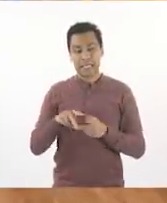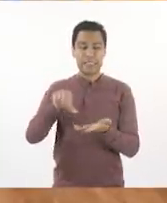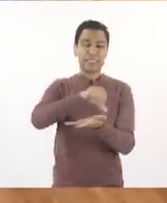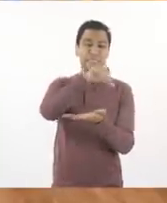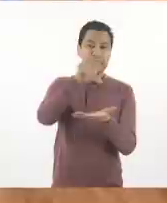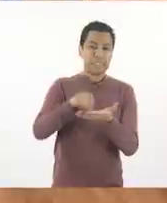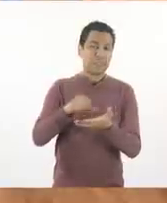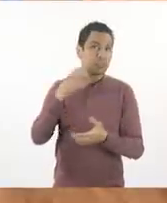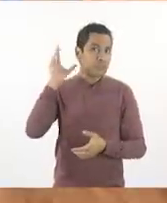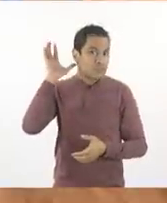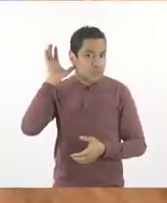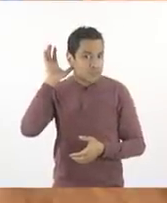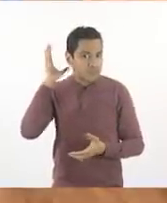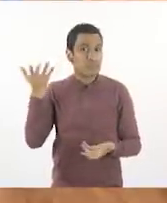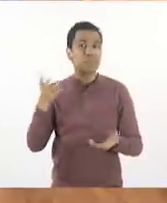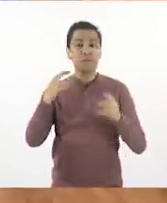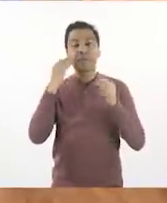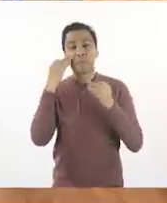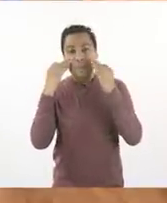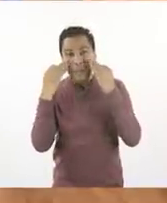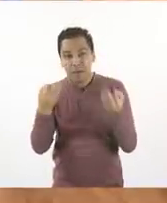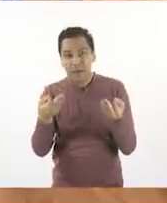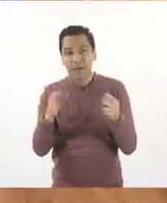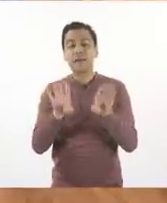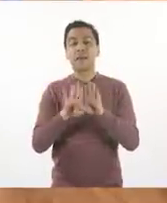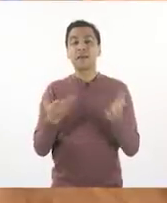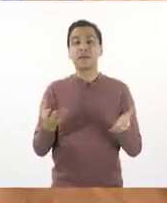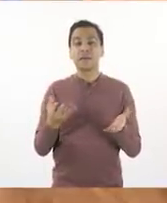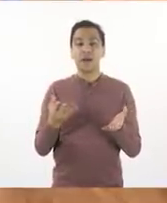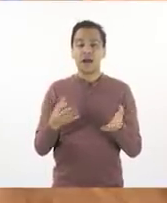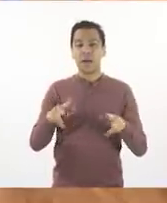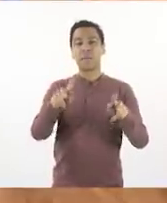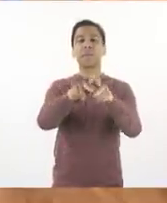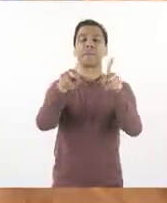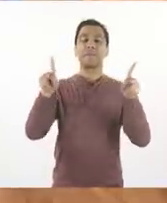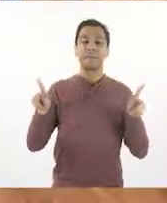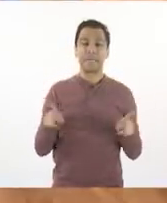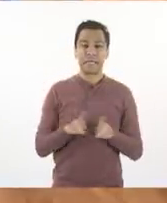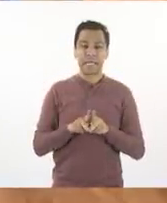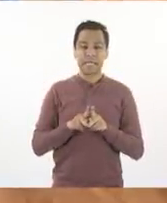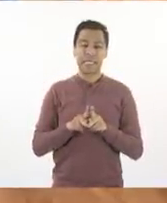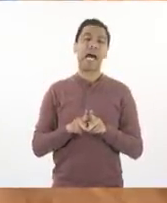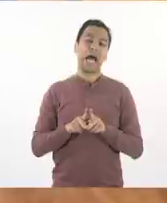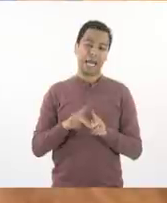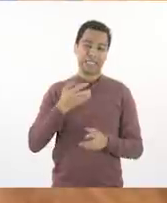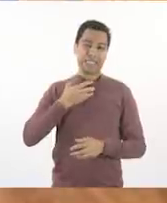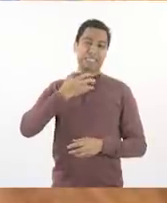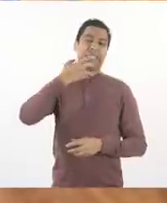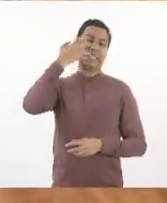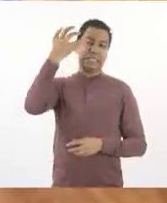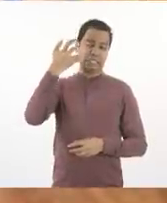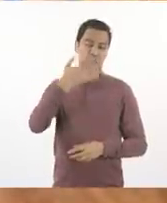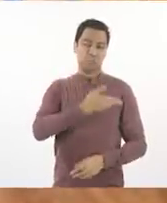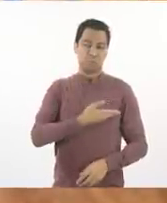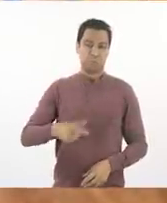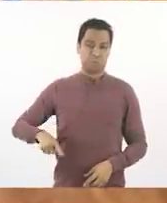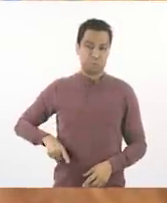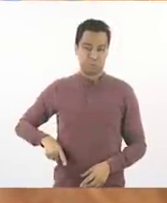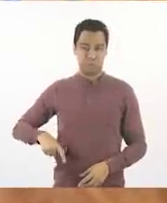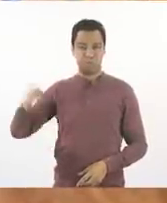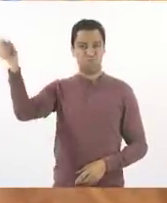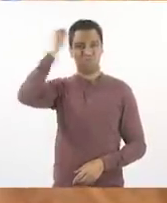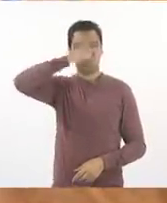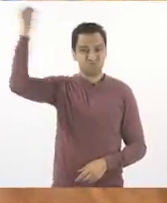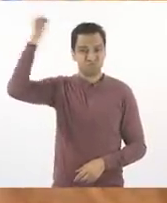¿Qué escuchan? ¿Tú recuerdas? Sí, nos acercamos a las plazas para escuchar el grito de independencia. Muy bien. Así es.